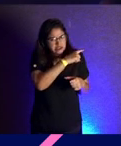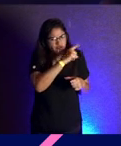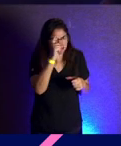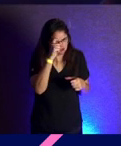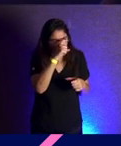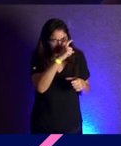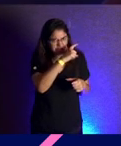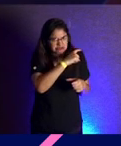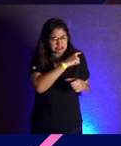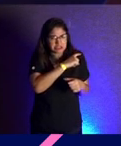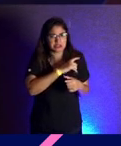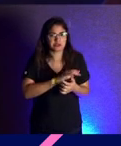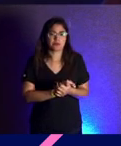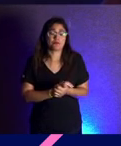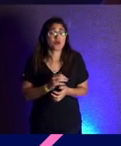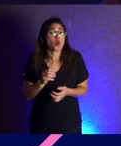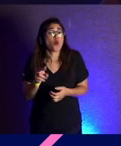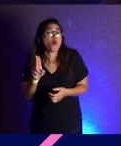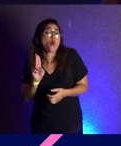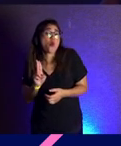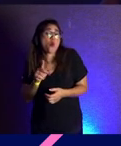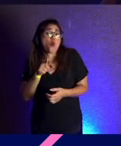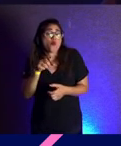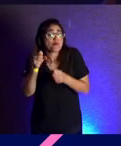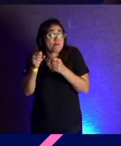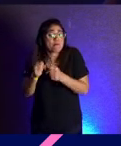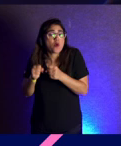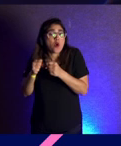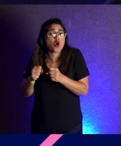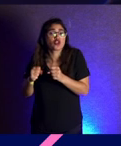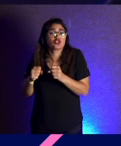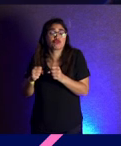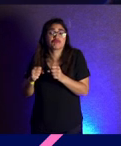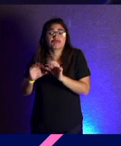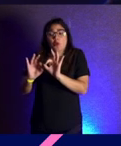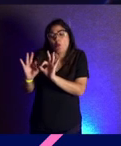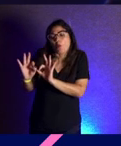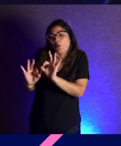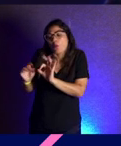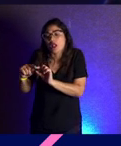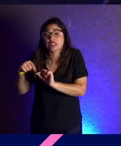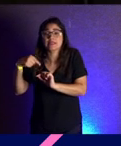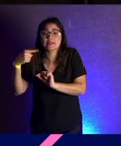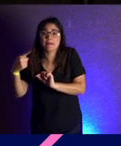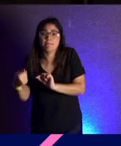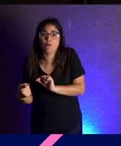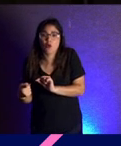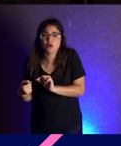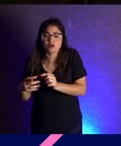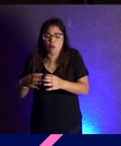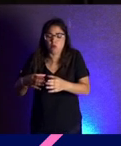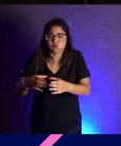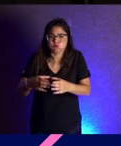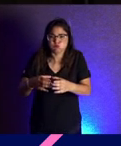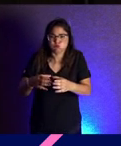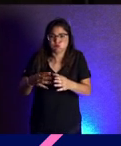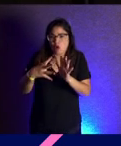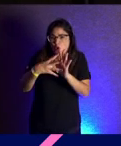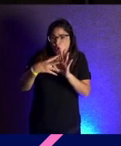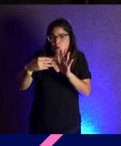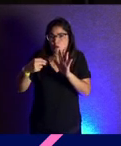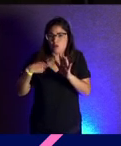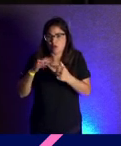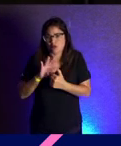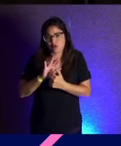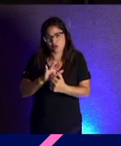difícil. O puede modelar propiamente las muestras, como entre lo que hemos visto. No es el único, hay varios otros